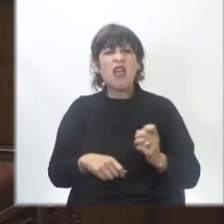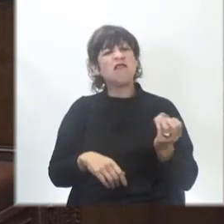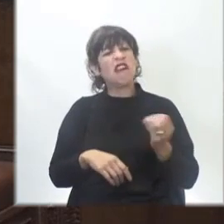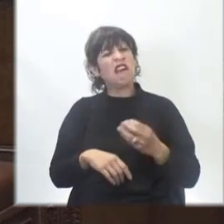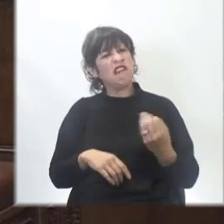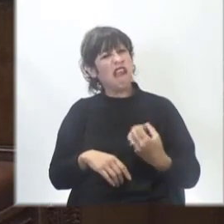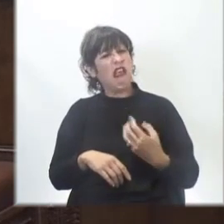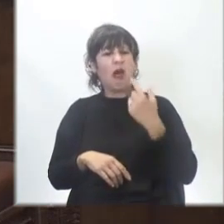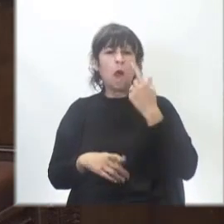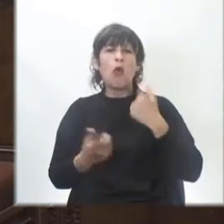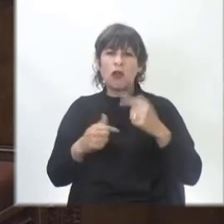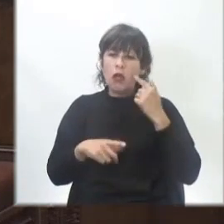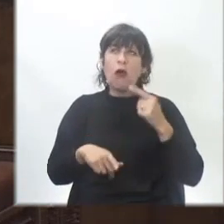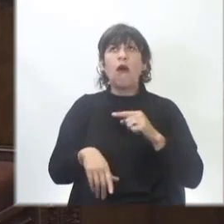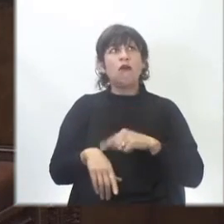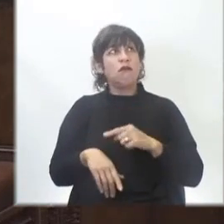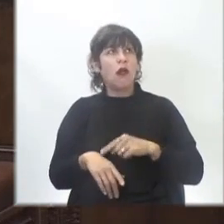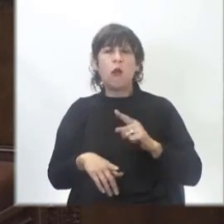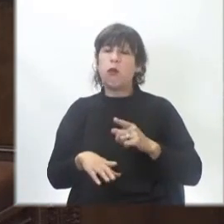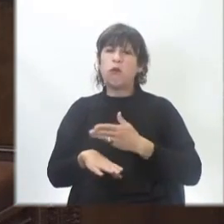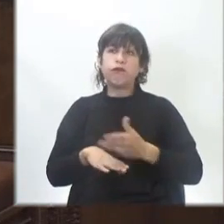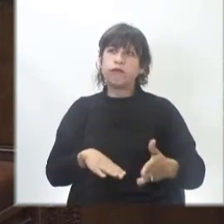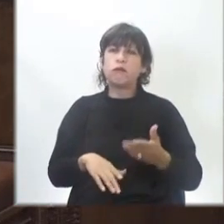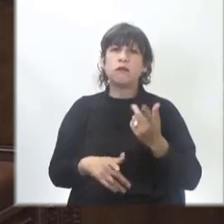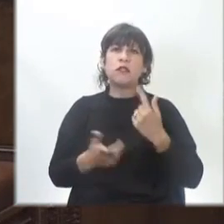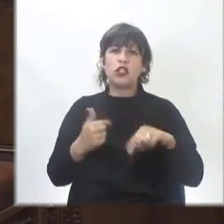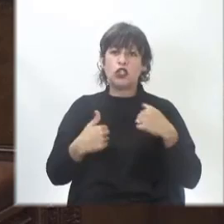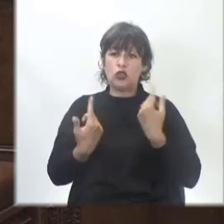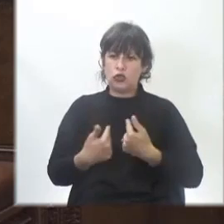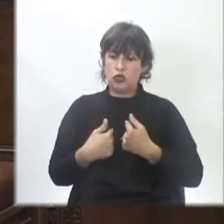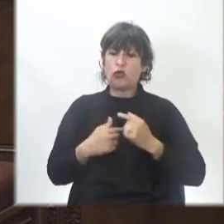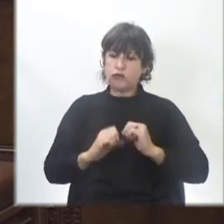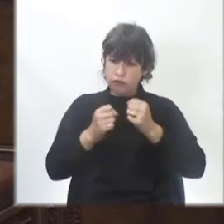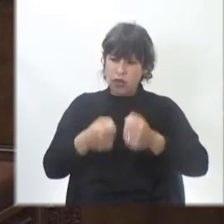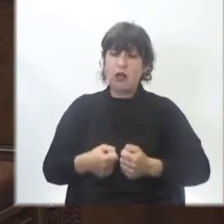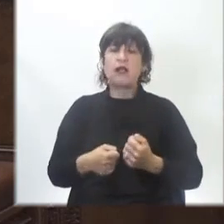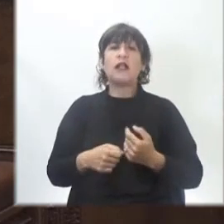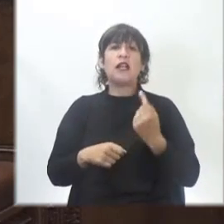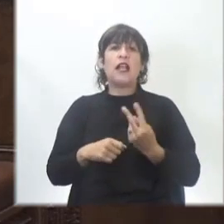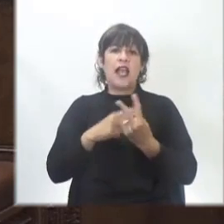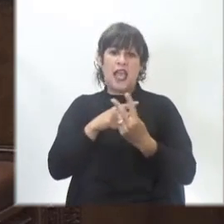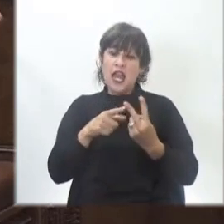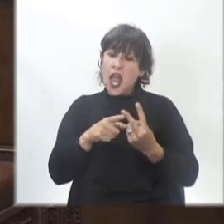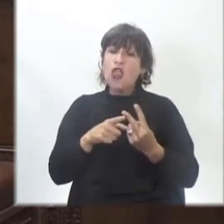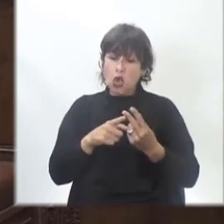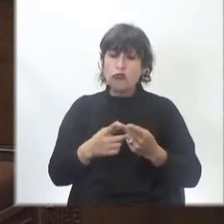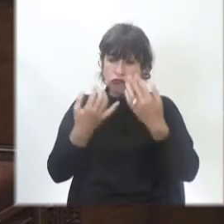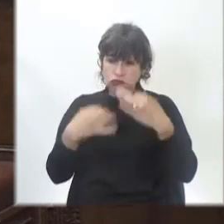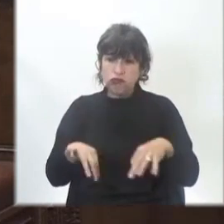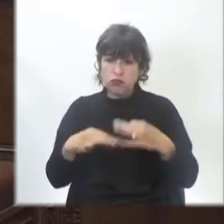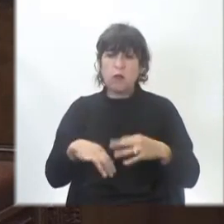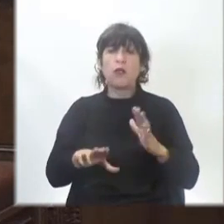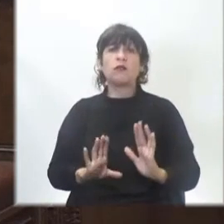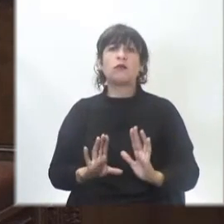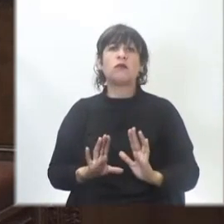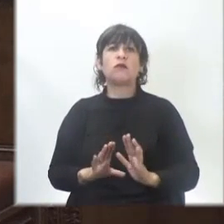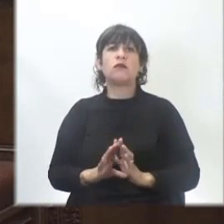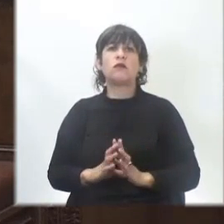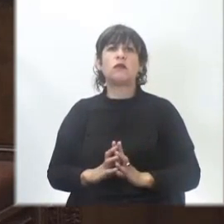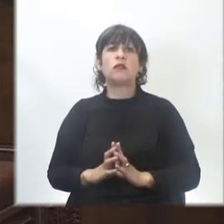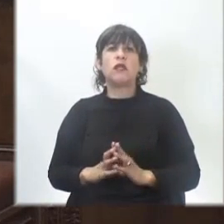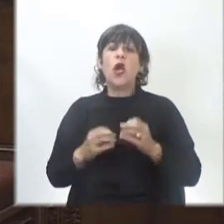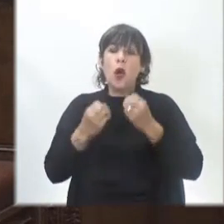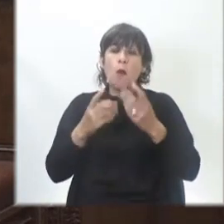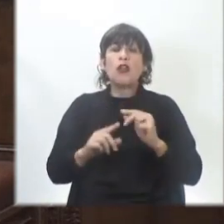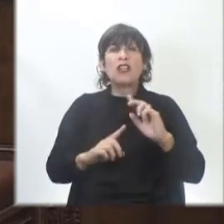destiempo. Y nosotros venimos a reafirmar, en primer lugar, que las dos opciones son válidas y legítimas. Porque